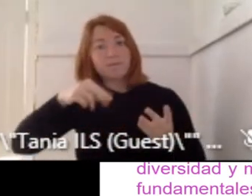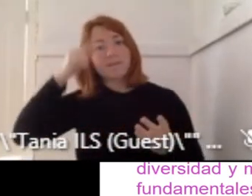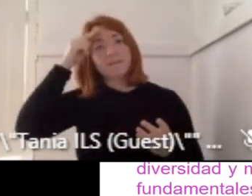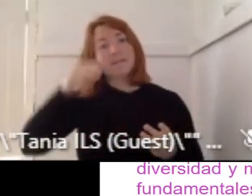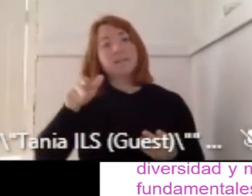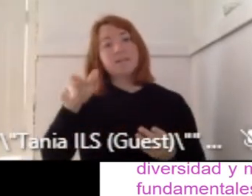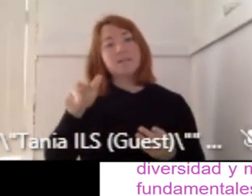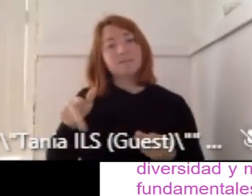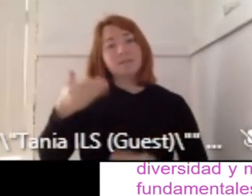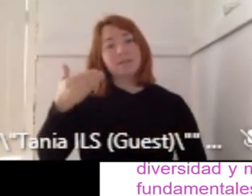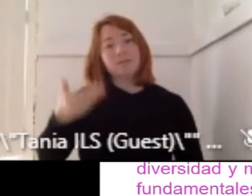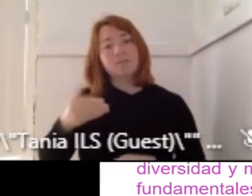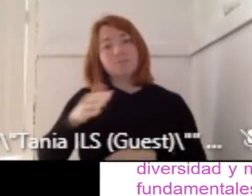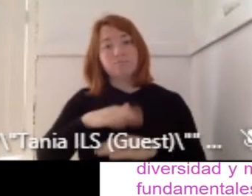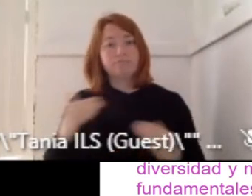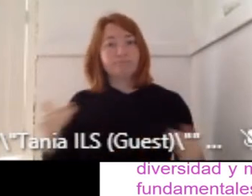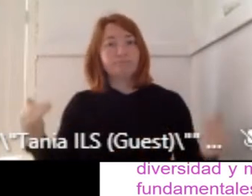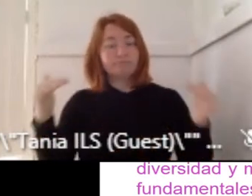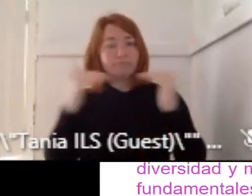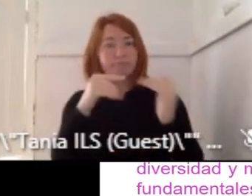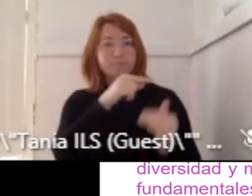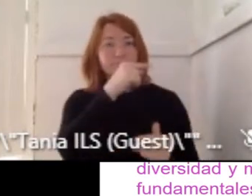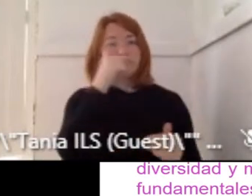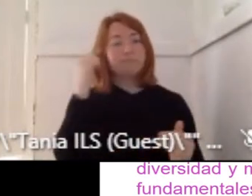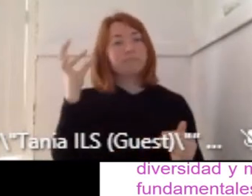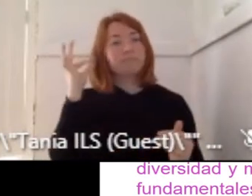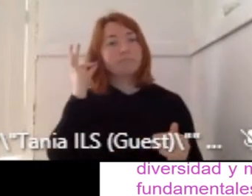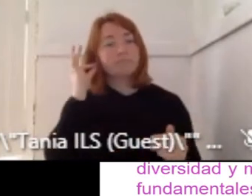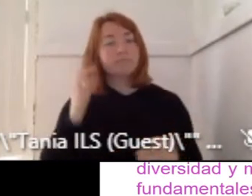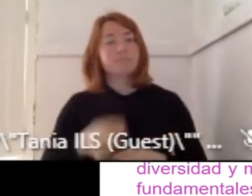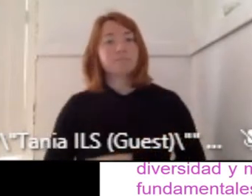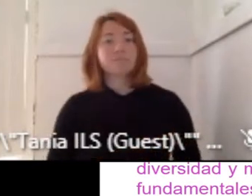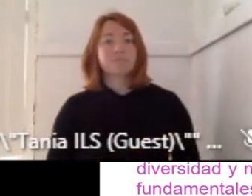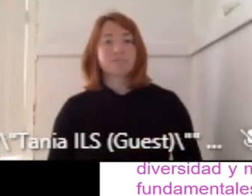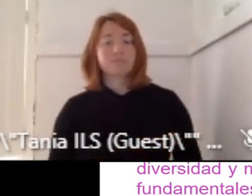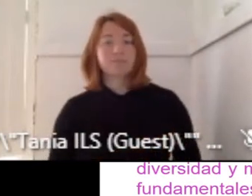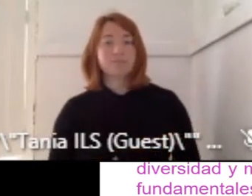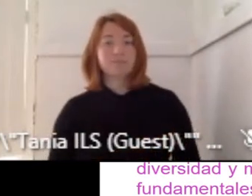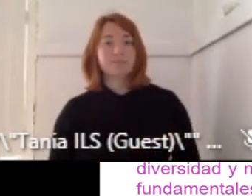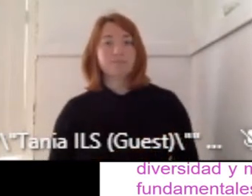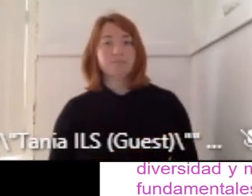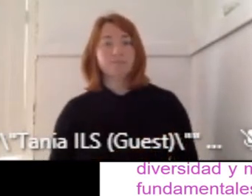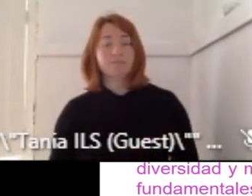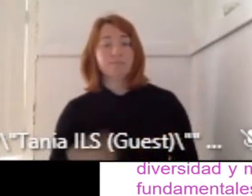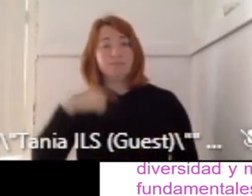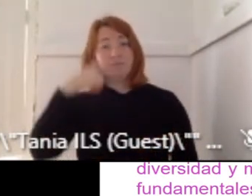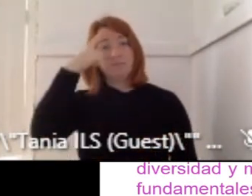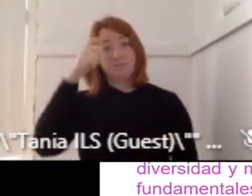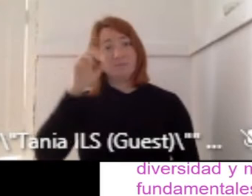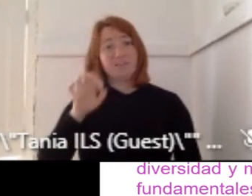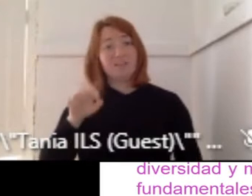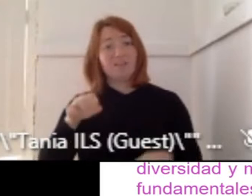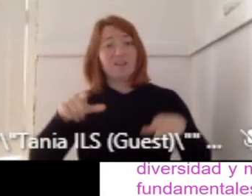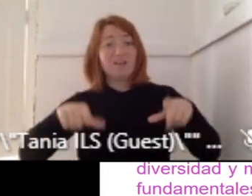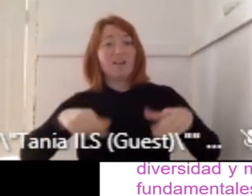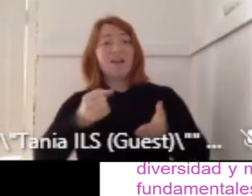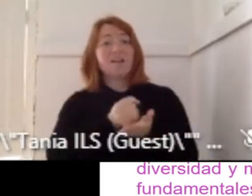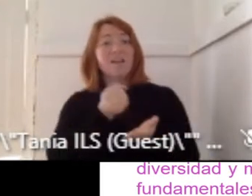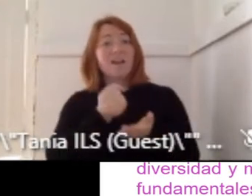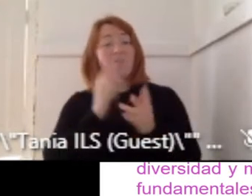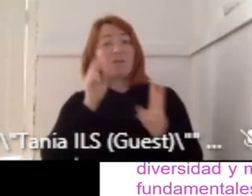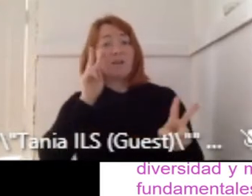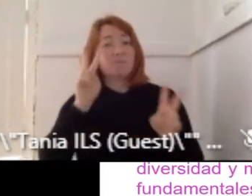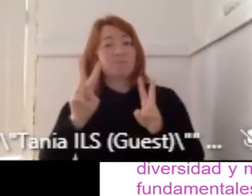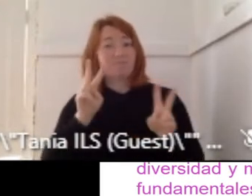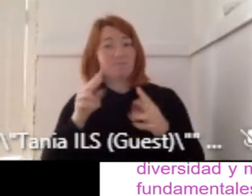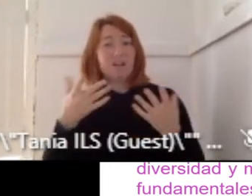fundamentales y de igualdad entre hombres y mujeres. Y creo que es fundamental visibilizar en el aula los sesgos de género que aún